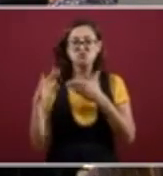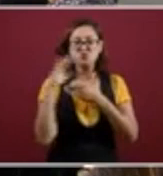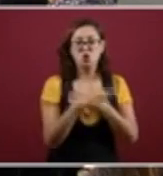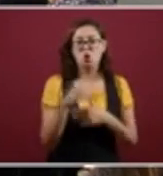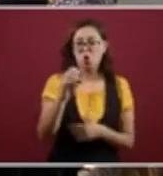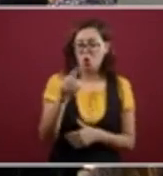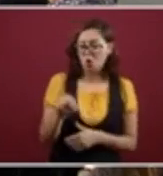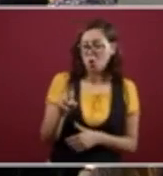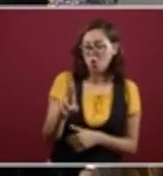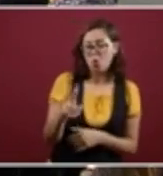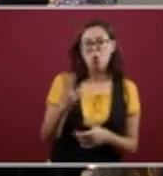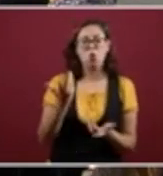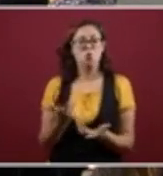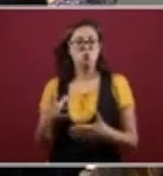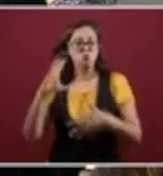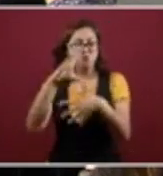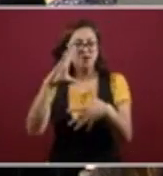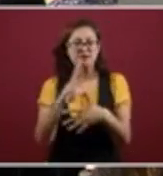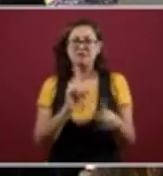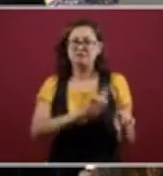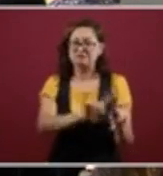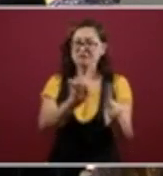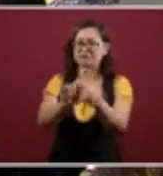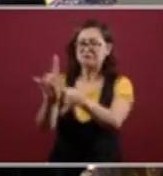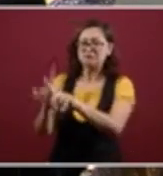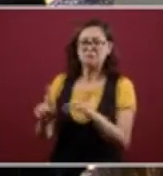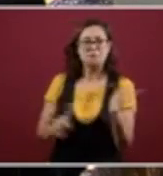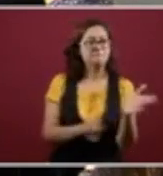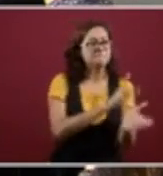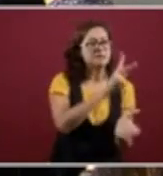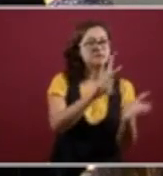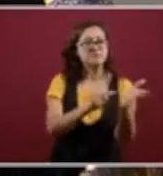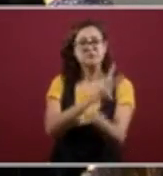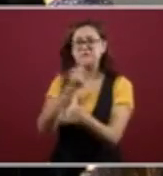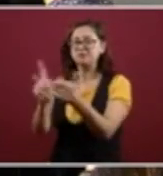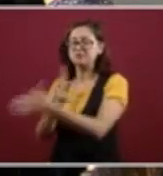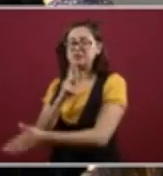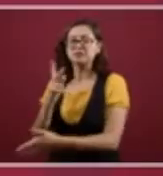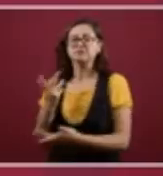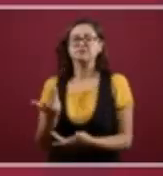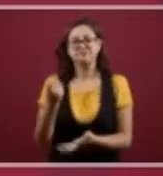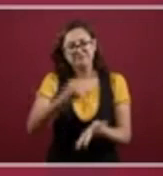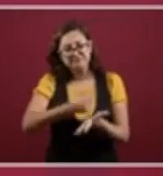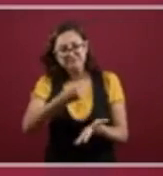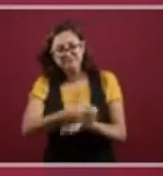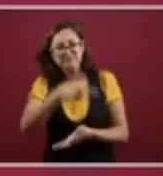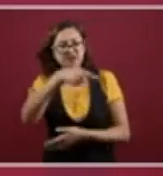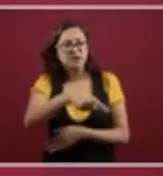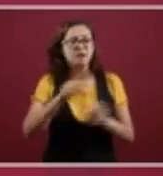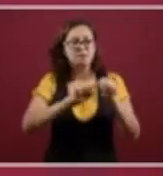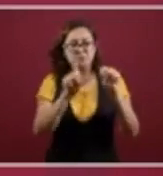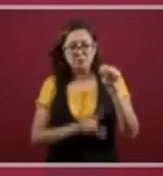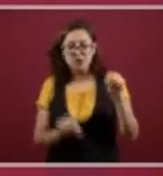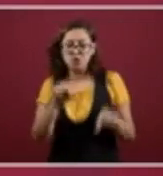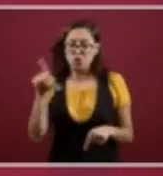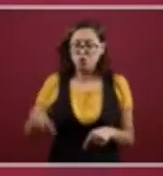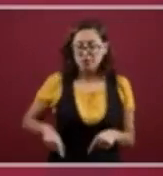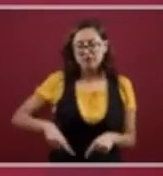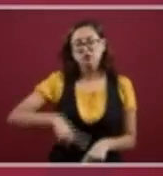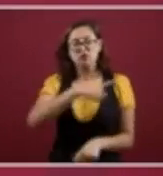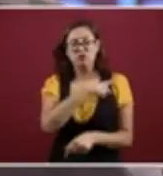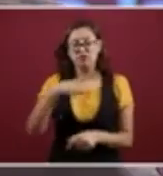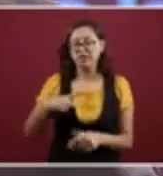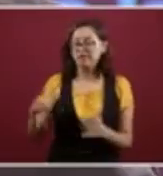la Interamericana, las regionales, y en todas y cada una de estas convenciones se exigía que el Estado mexicano tuviera leyes de